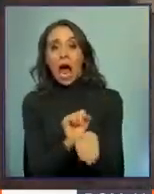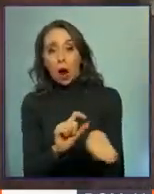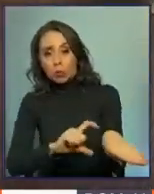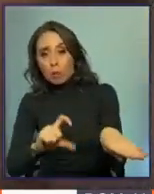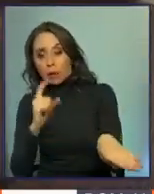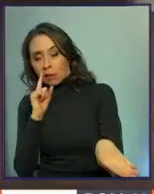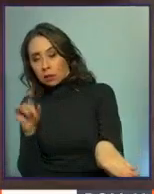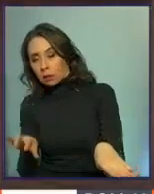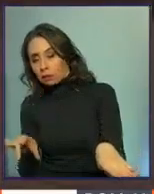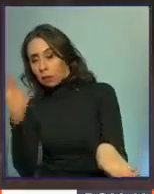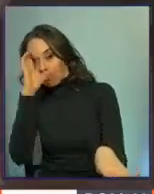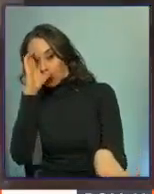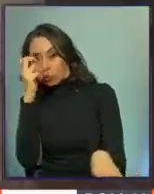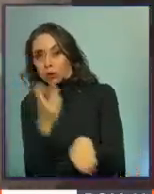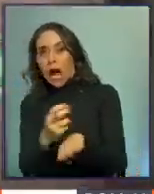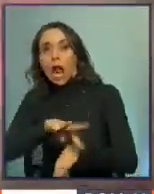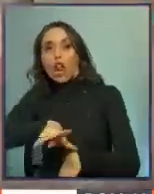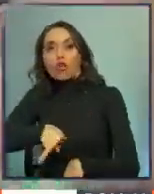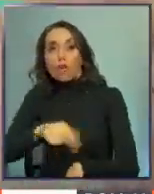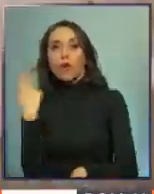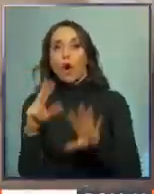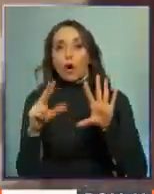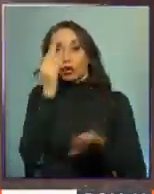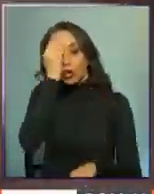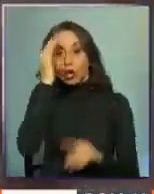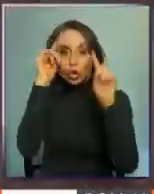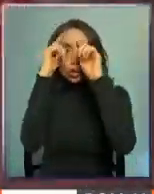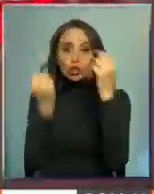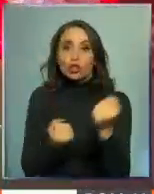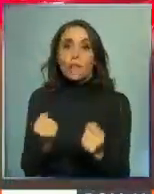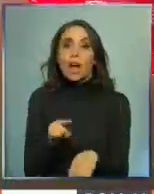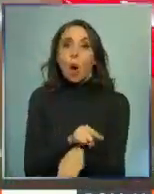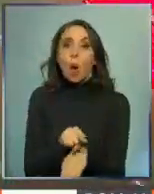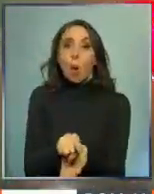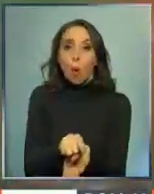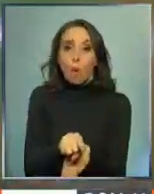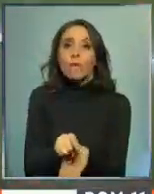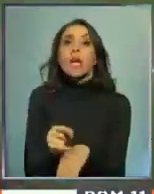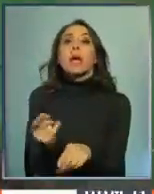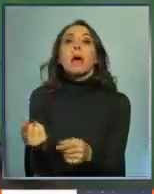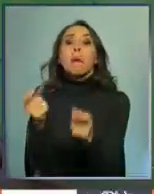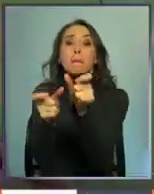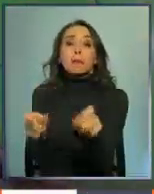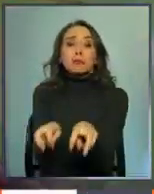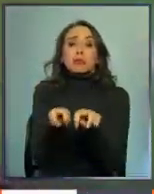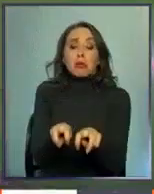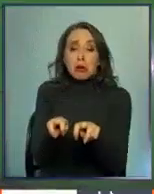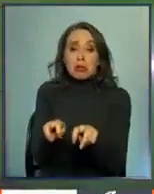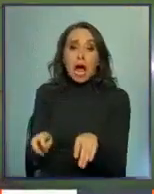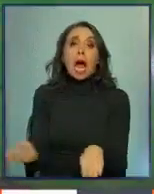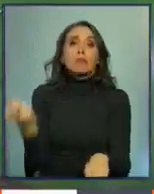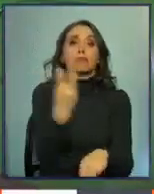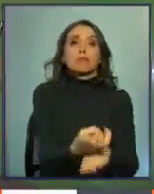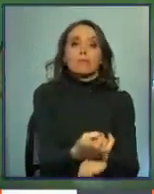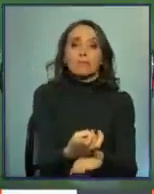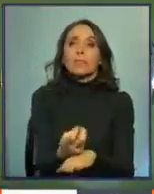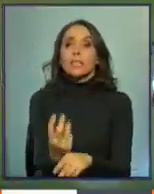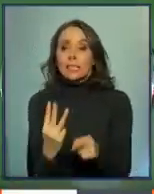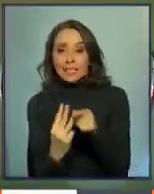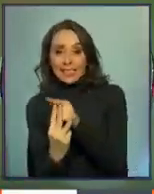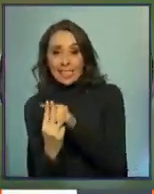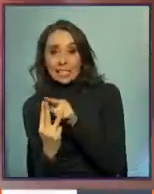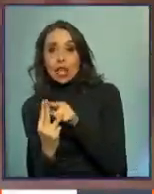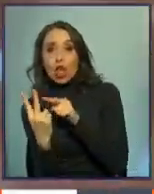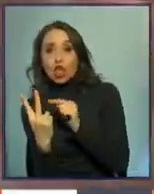robo desde este 8 de agosto, donde abordaron a un chofer Uber que trasladaba a una pareja. Dos de los tres sujetos tienen un amplio